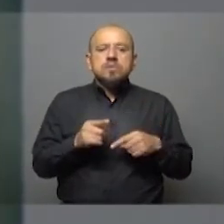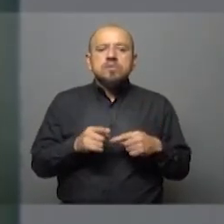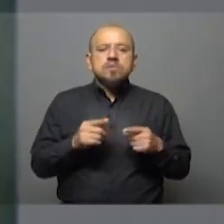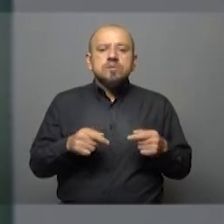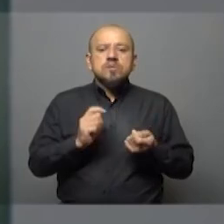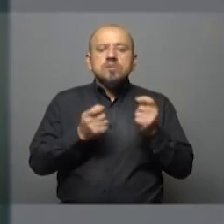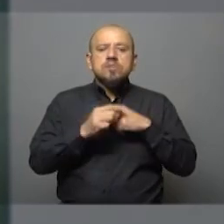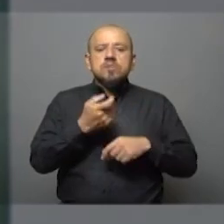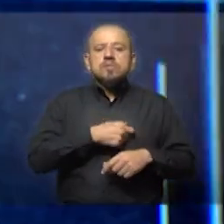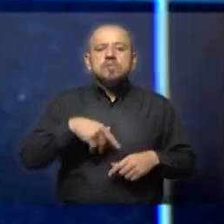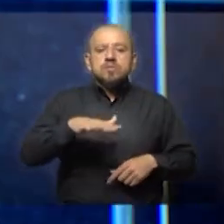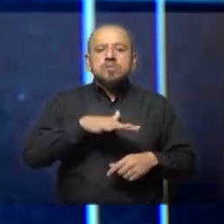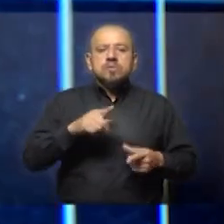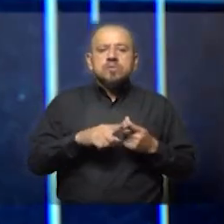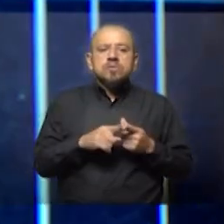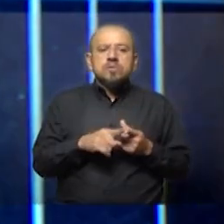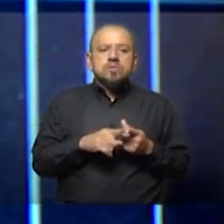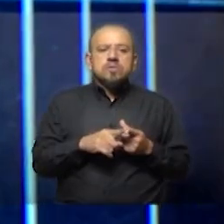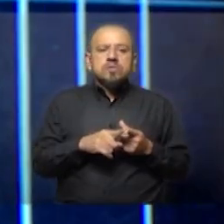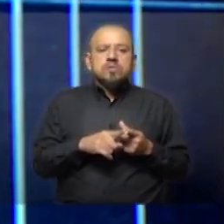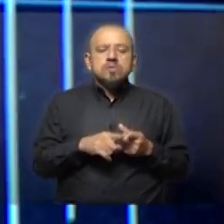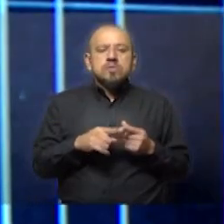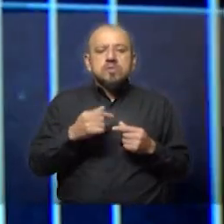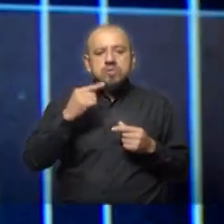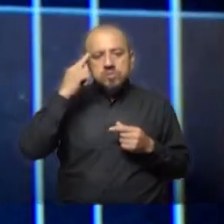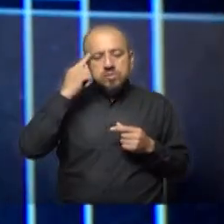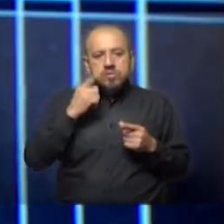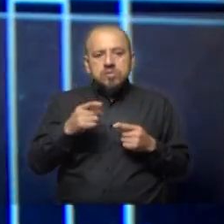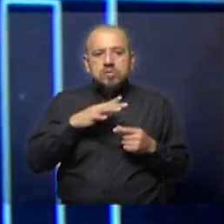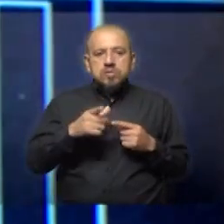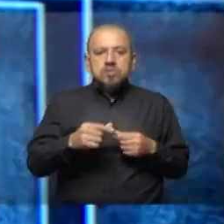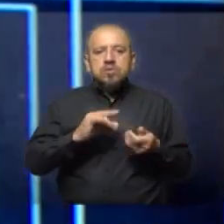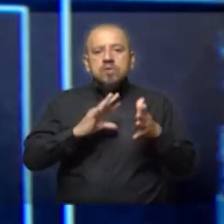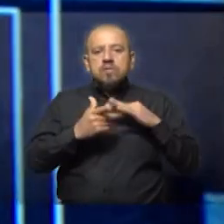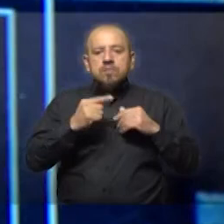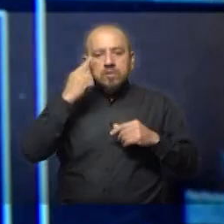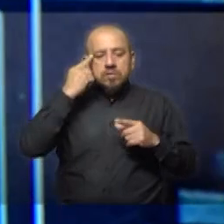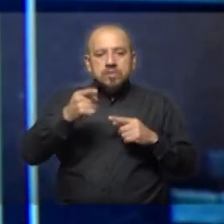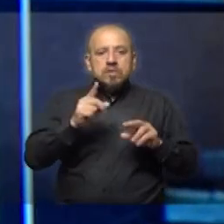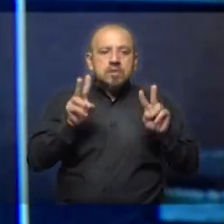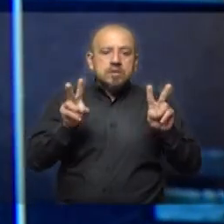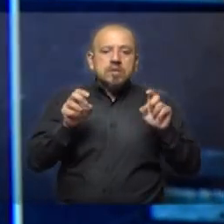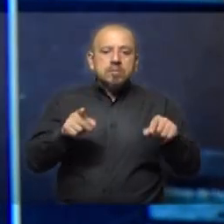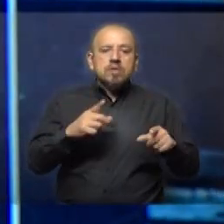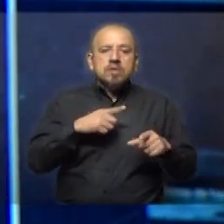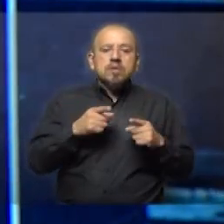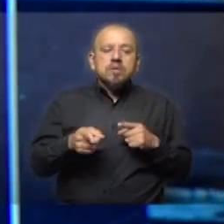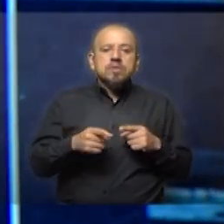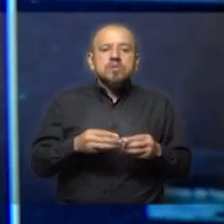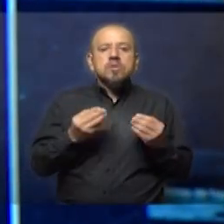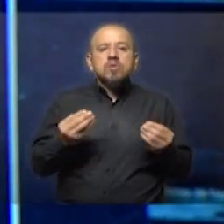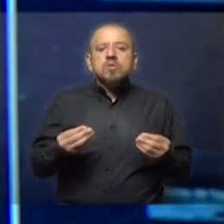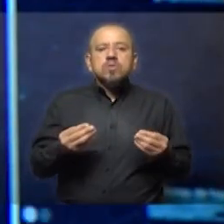los cambios en la sociedad en ese sentido Sí yo creo que que lo que está vigente es una forma de pensar el tema esta cuestión de cómo